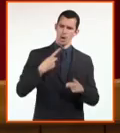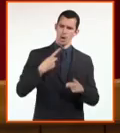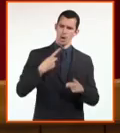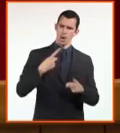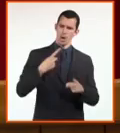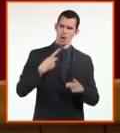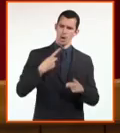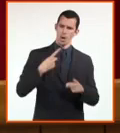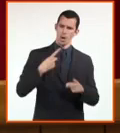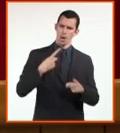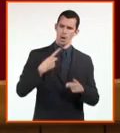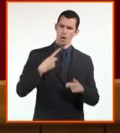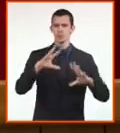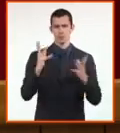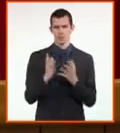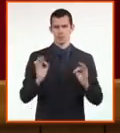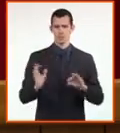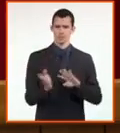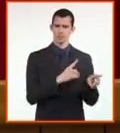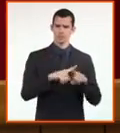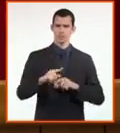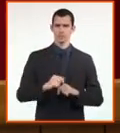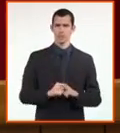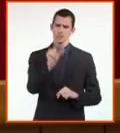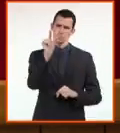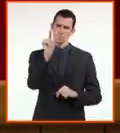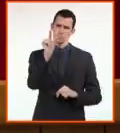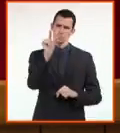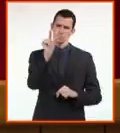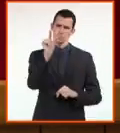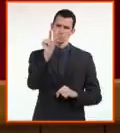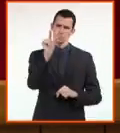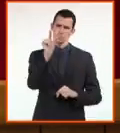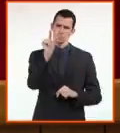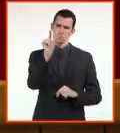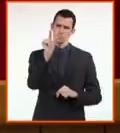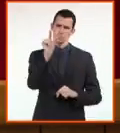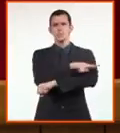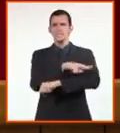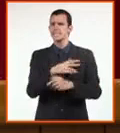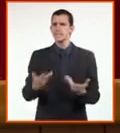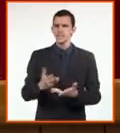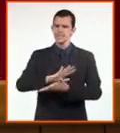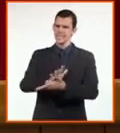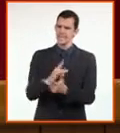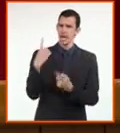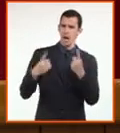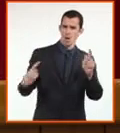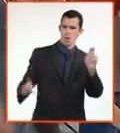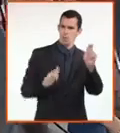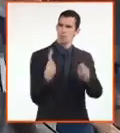Entregarnos a la causa de los más humildes, empatizar con luchas por la dignidad e